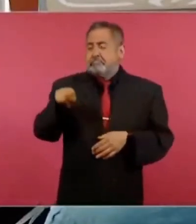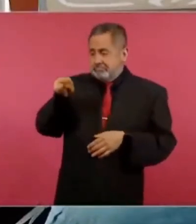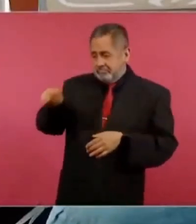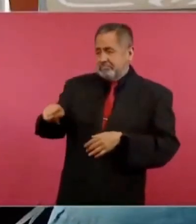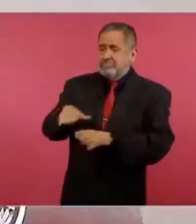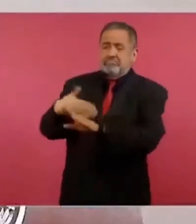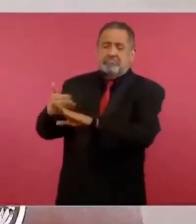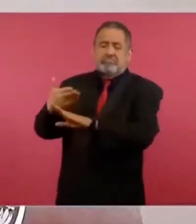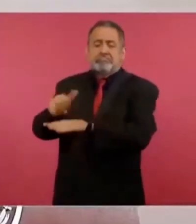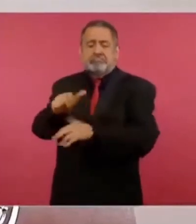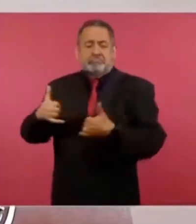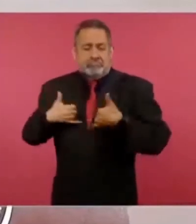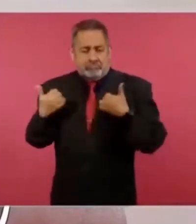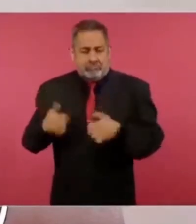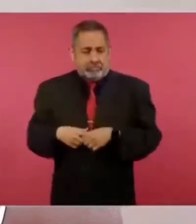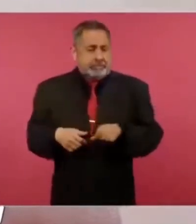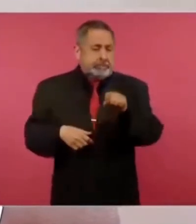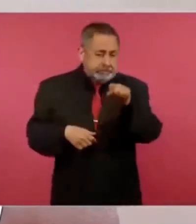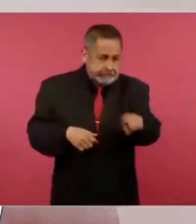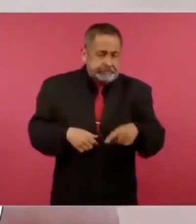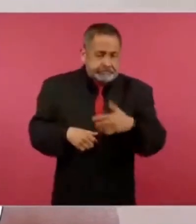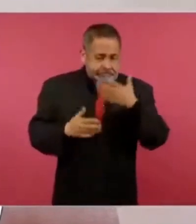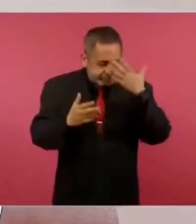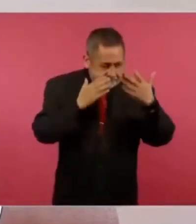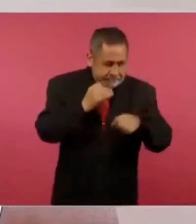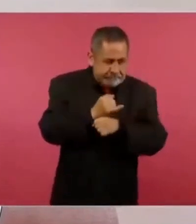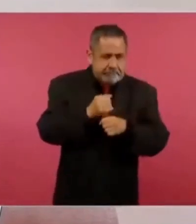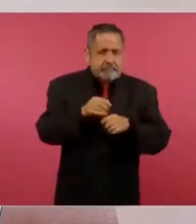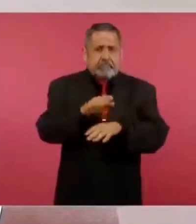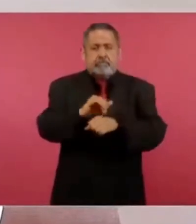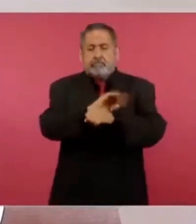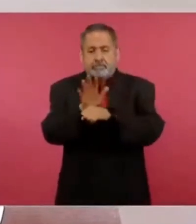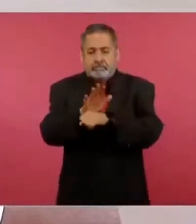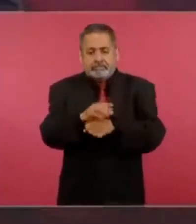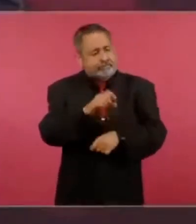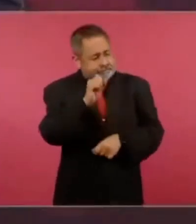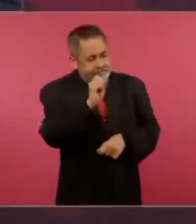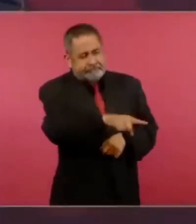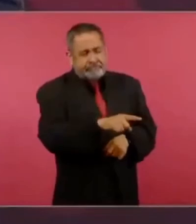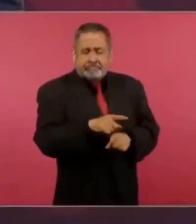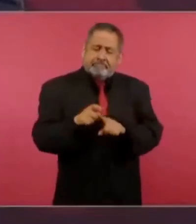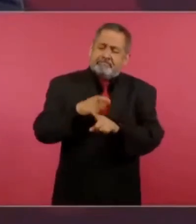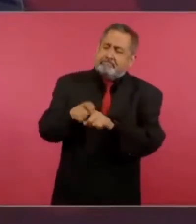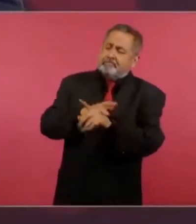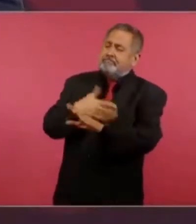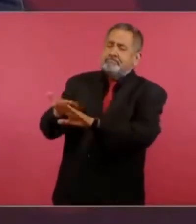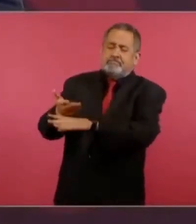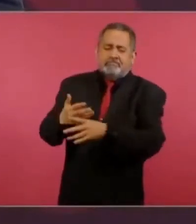Y de los firmantes también del estudio de la pandemia,